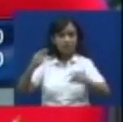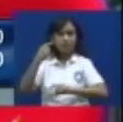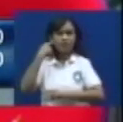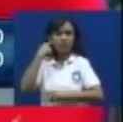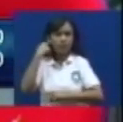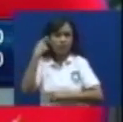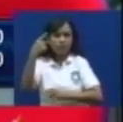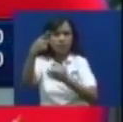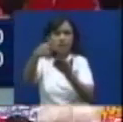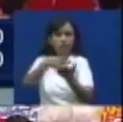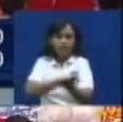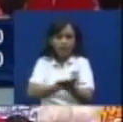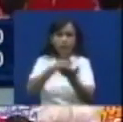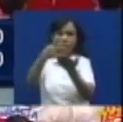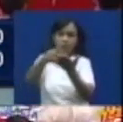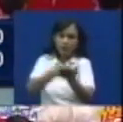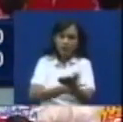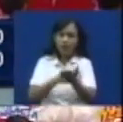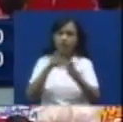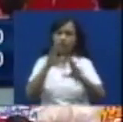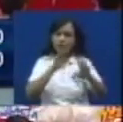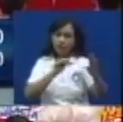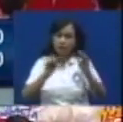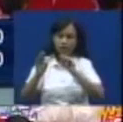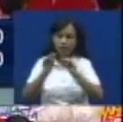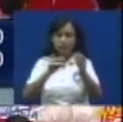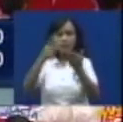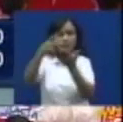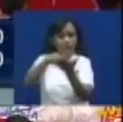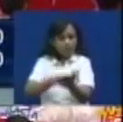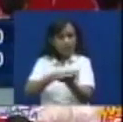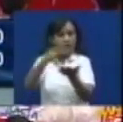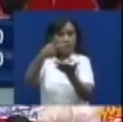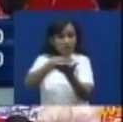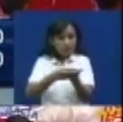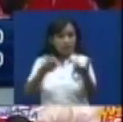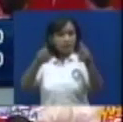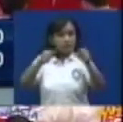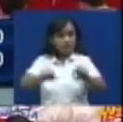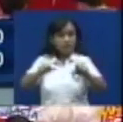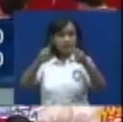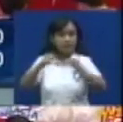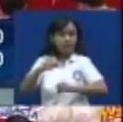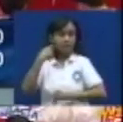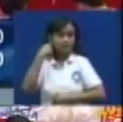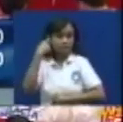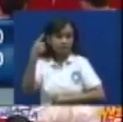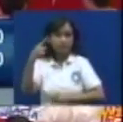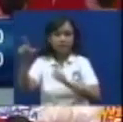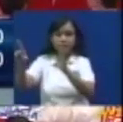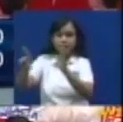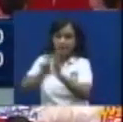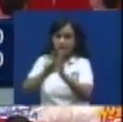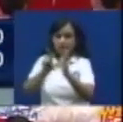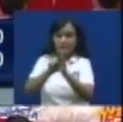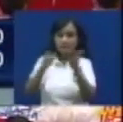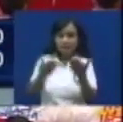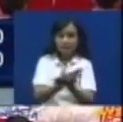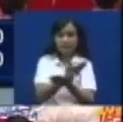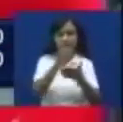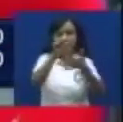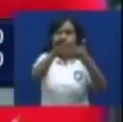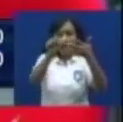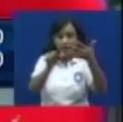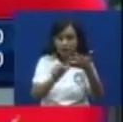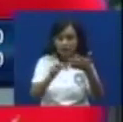escuchando proyecto tras proyecto, debatiendo proyecto tras proyecto, escuchando propuestas de leyes, debatiendo